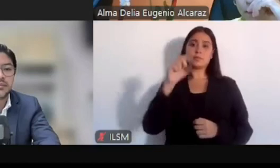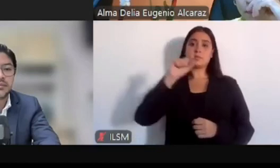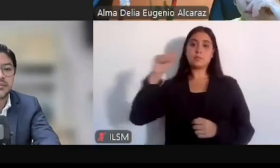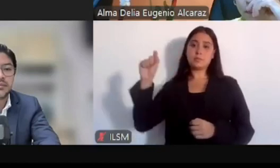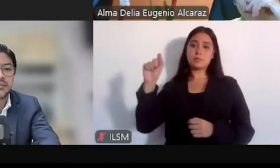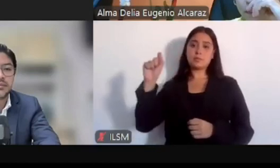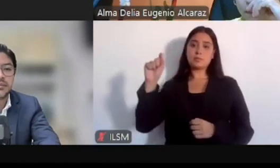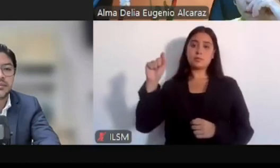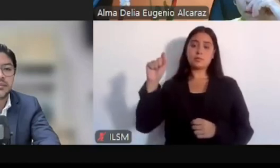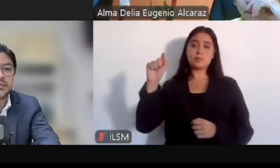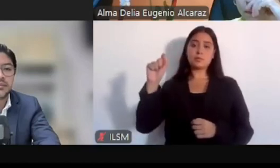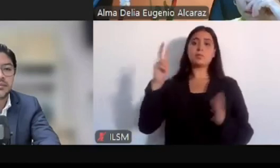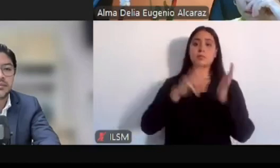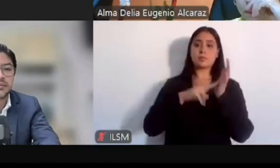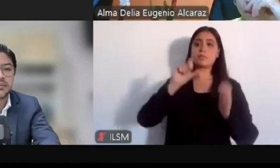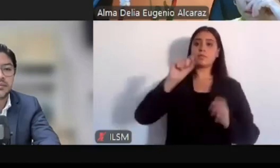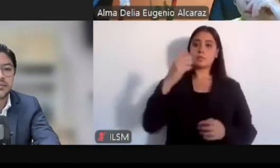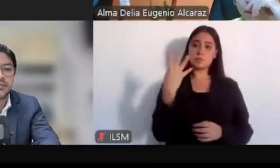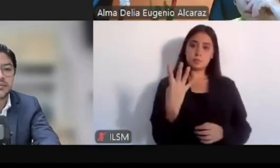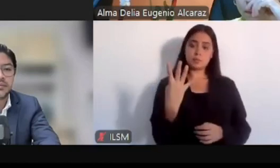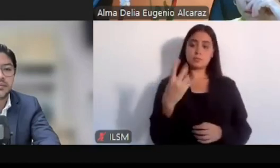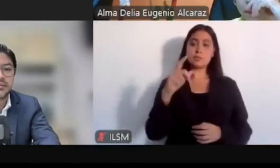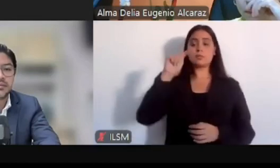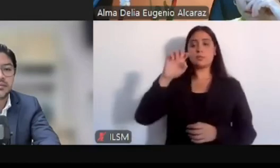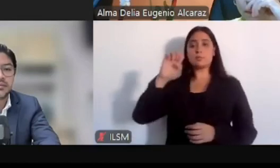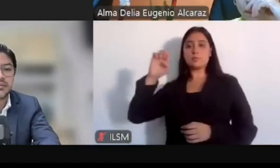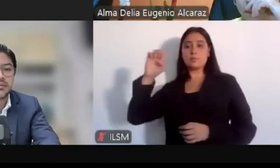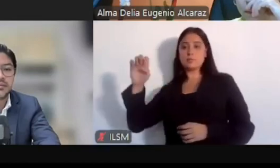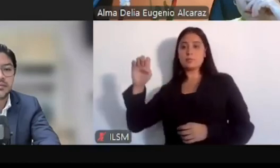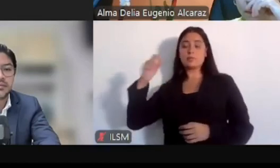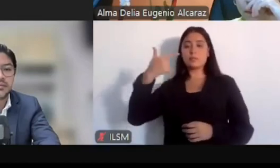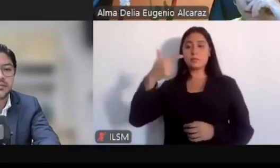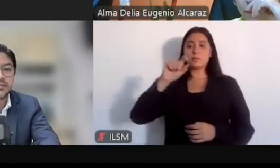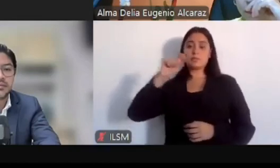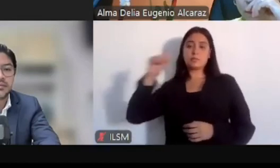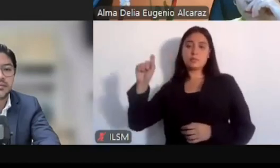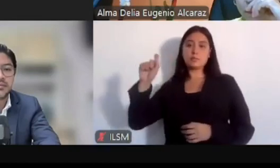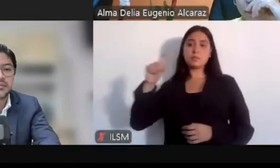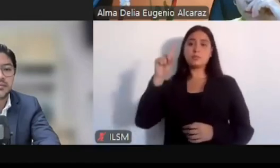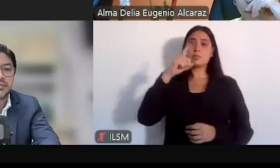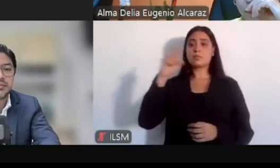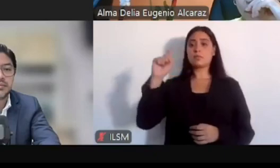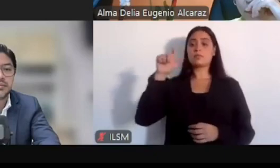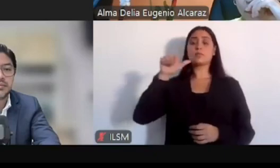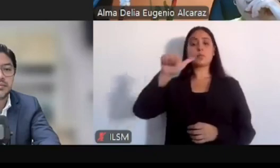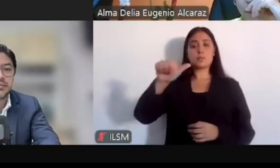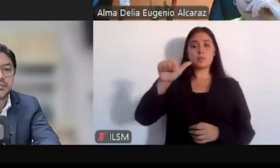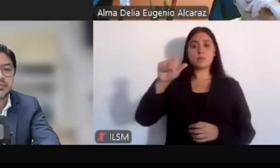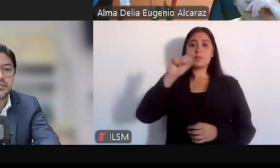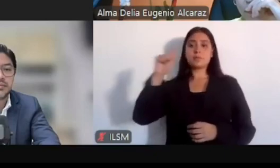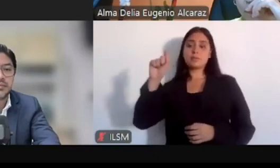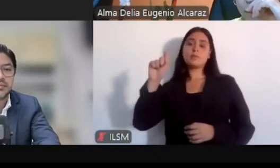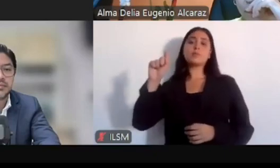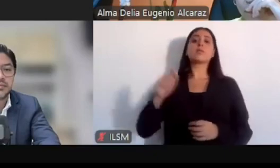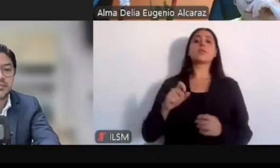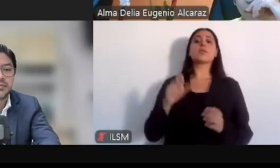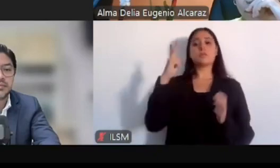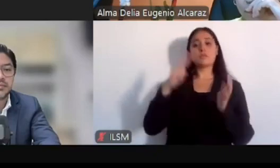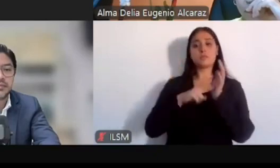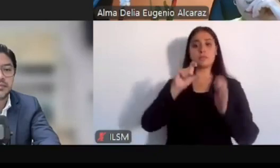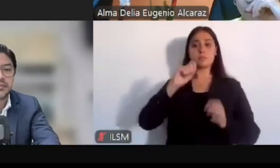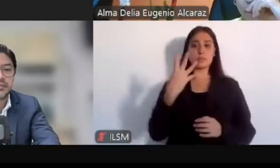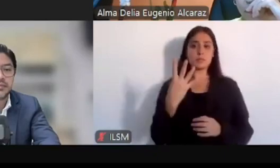dial 2024 y tee dial he dial 116 di 2024